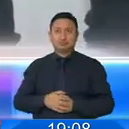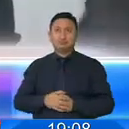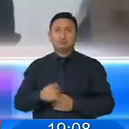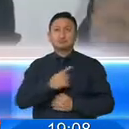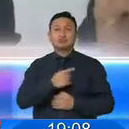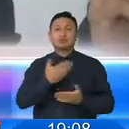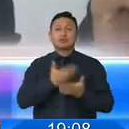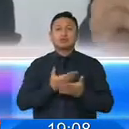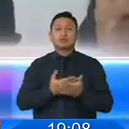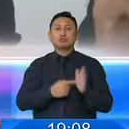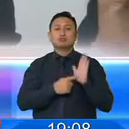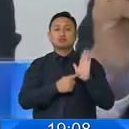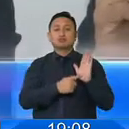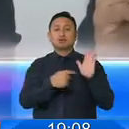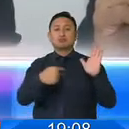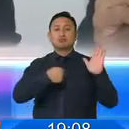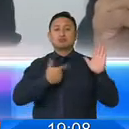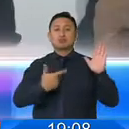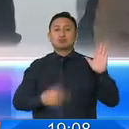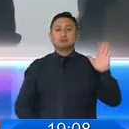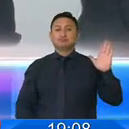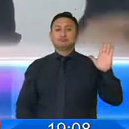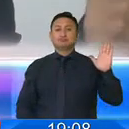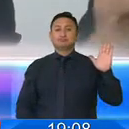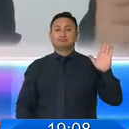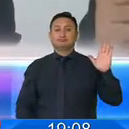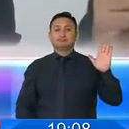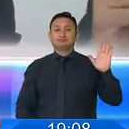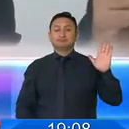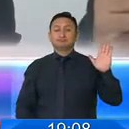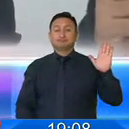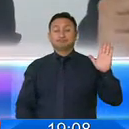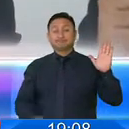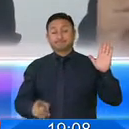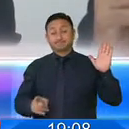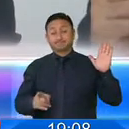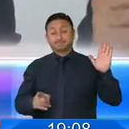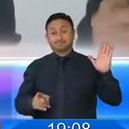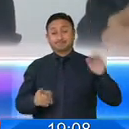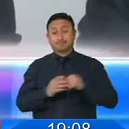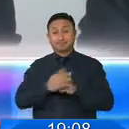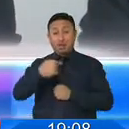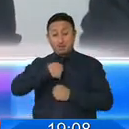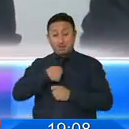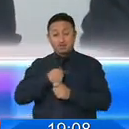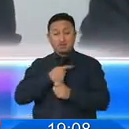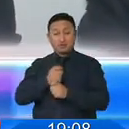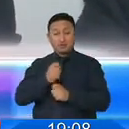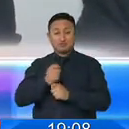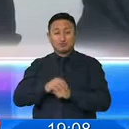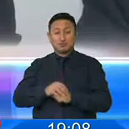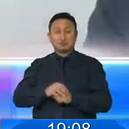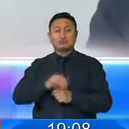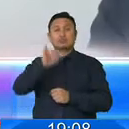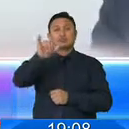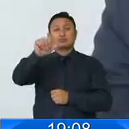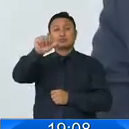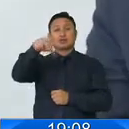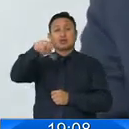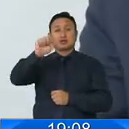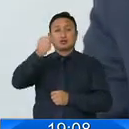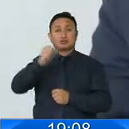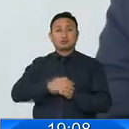pruebas. Con una persecución, de una cruel y persecución inhumana contra Carolina Llanos. Lara